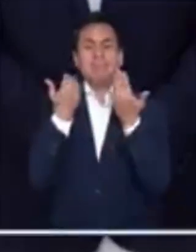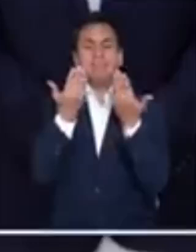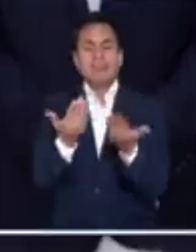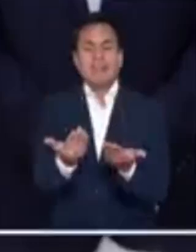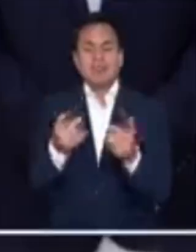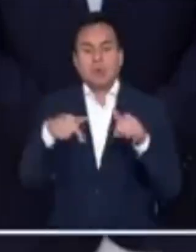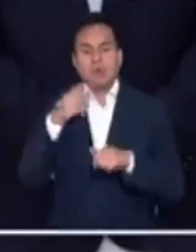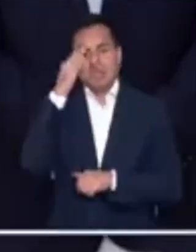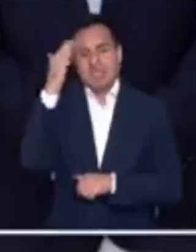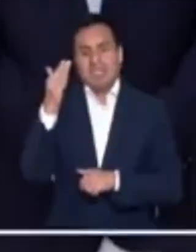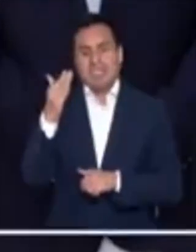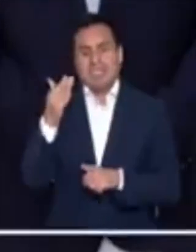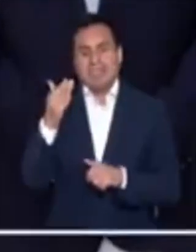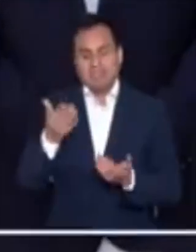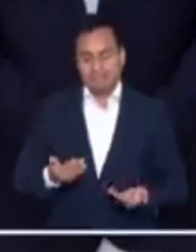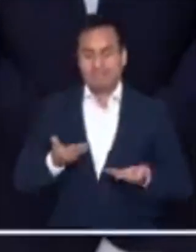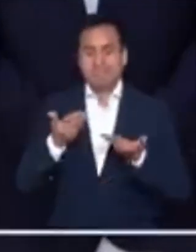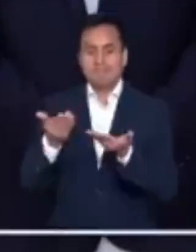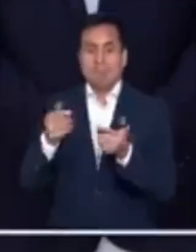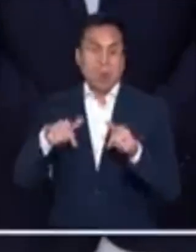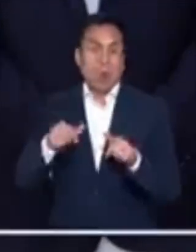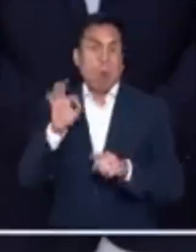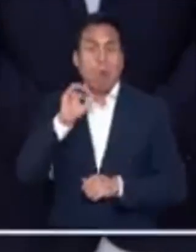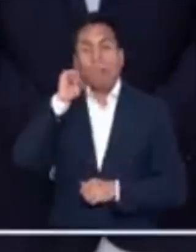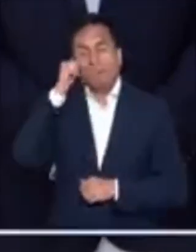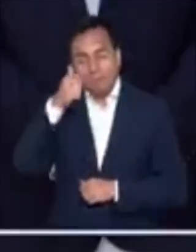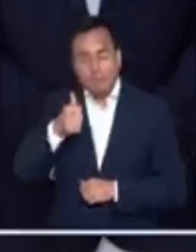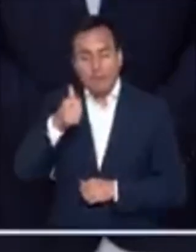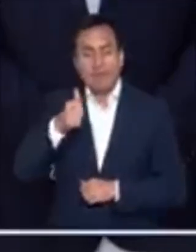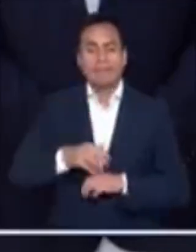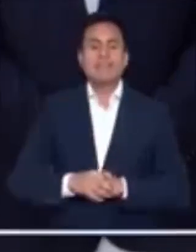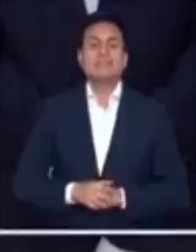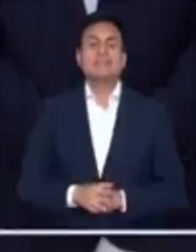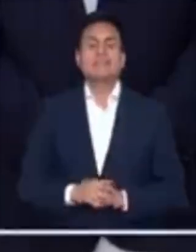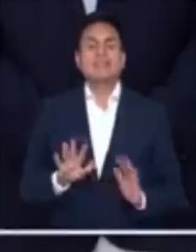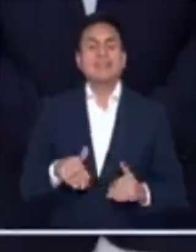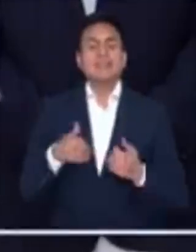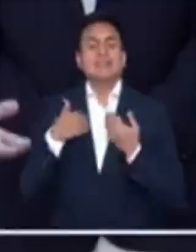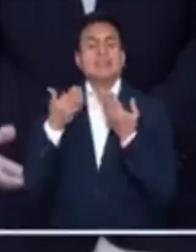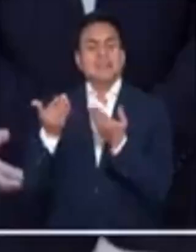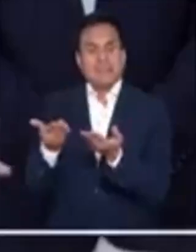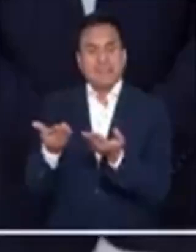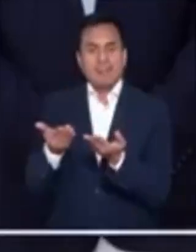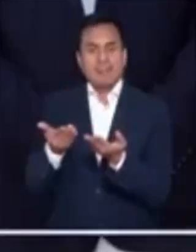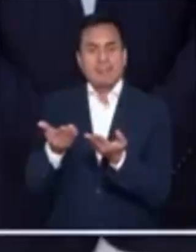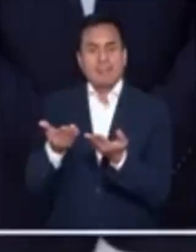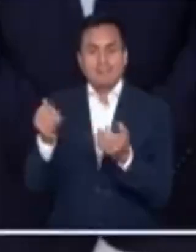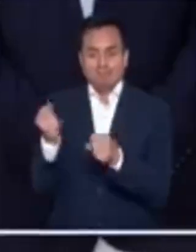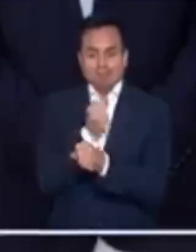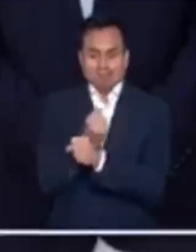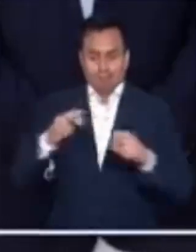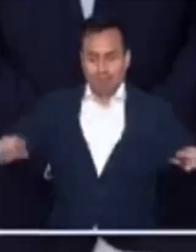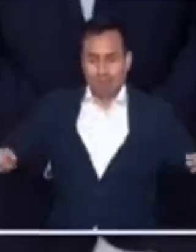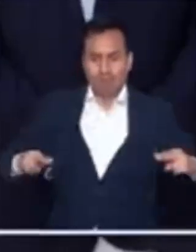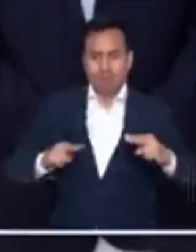entregando, esperamos hoy día mismo y si no es hoy día, es mañana, la entrega para poder instalar las faenas e